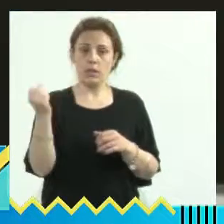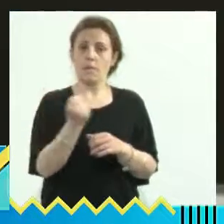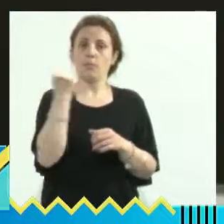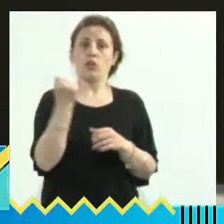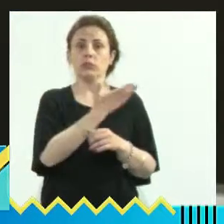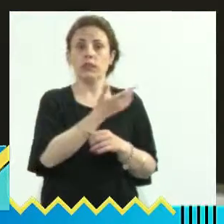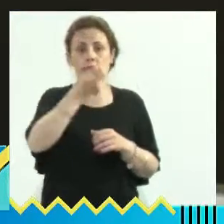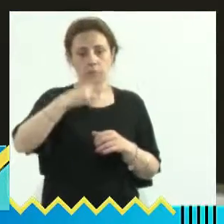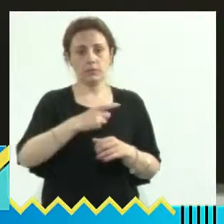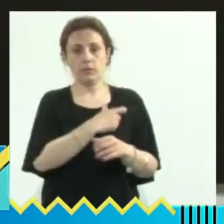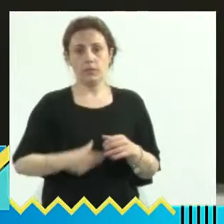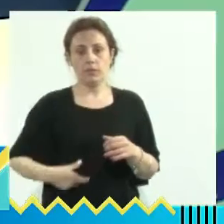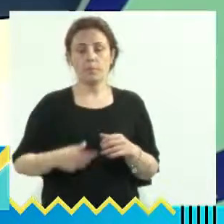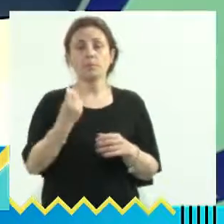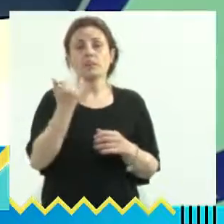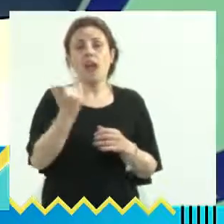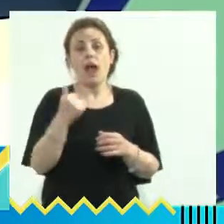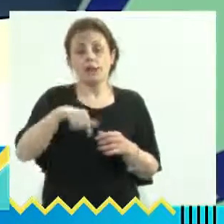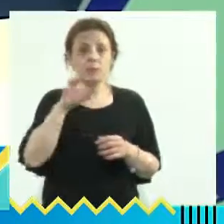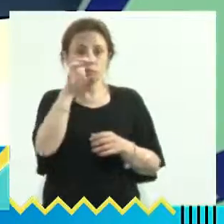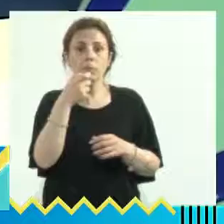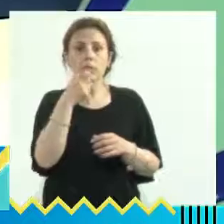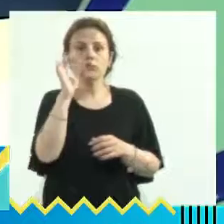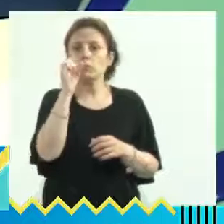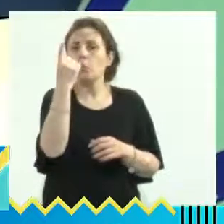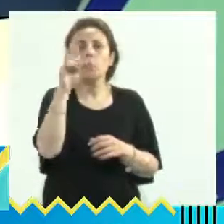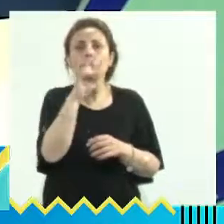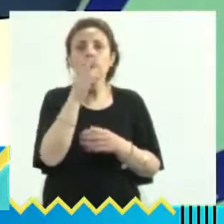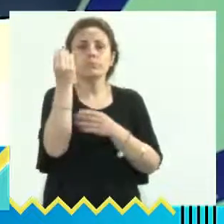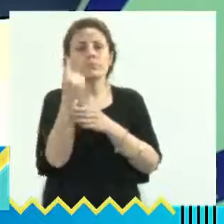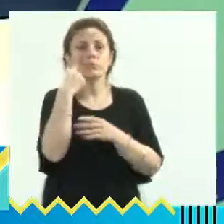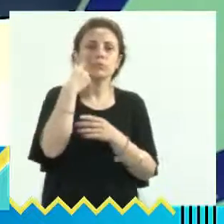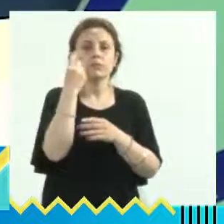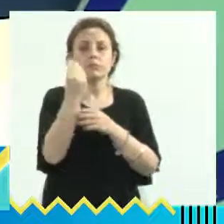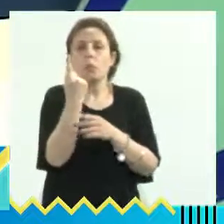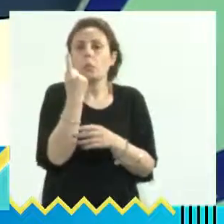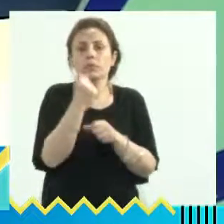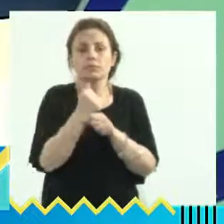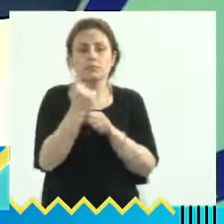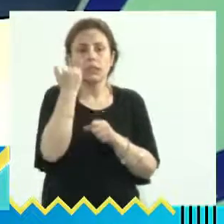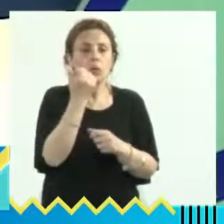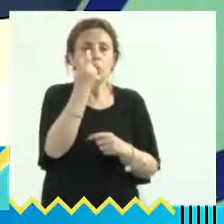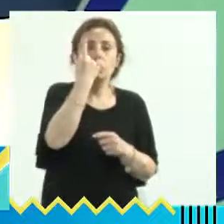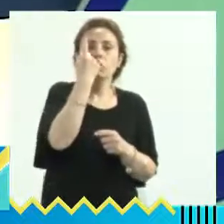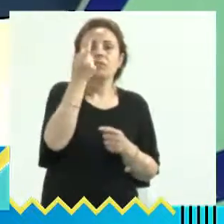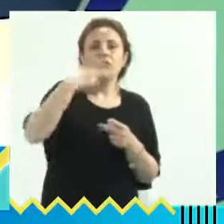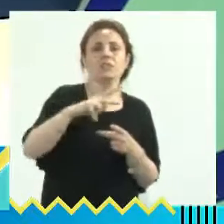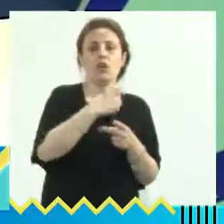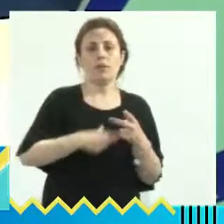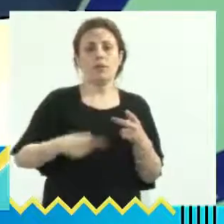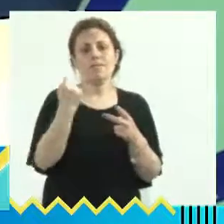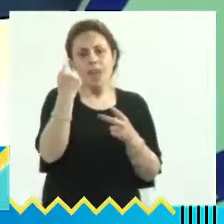una intendenta, y más allá de los partidos, sin distinguir partidos, y una vicegobernadora. Digo, tenemos que avanzar